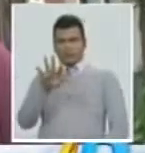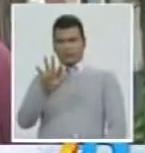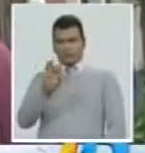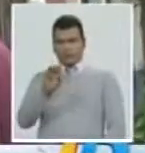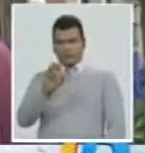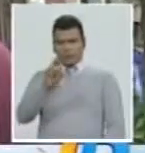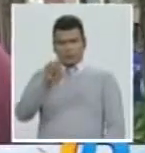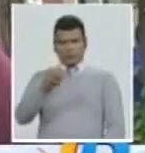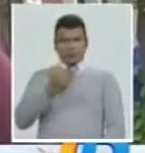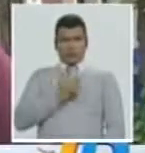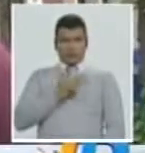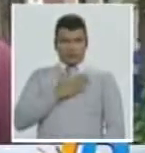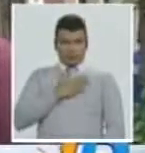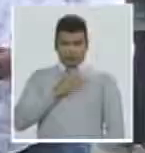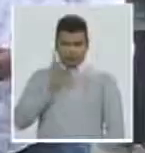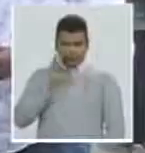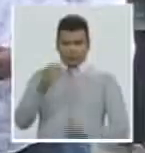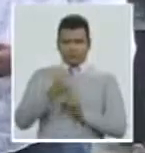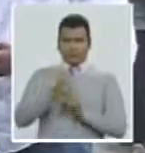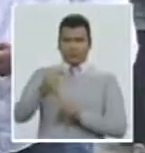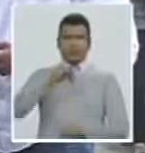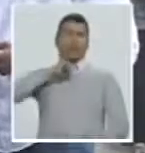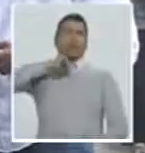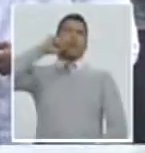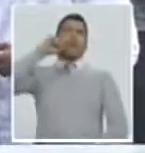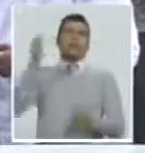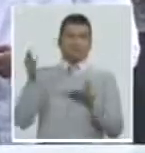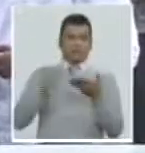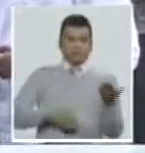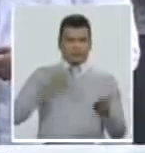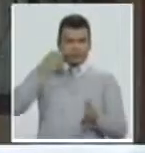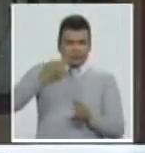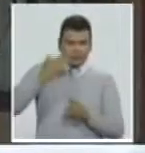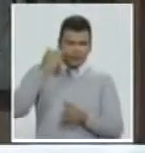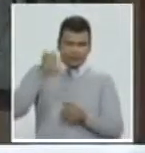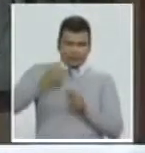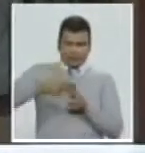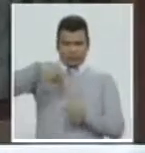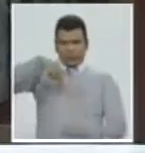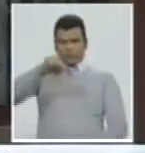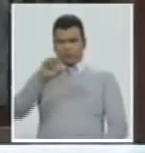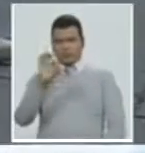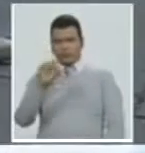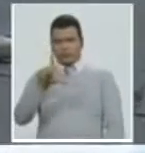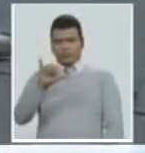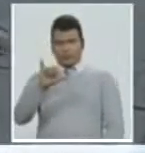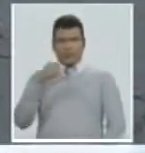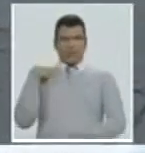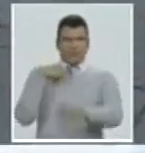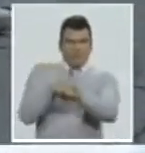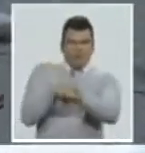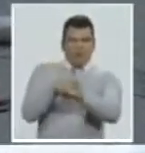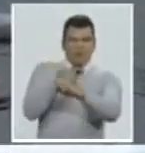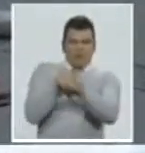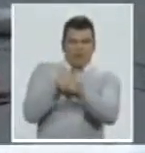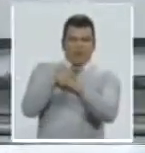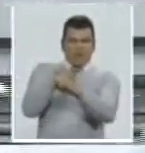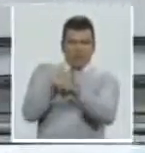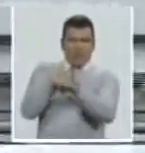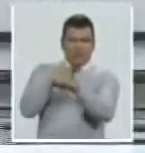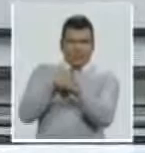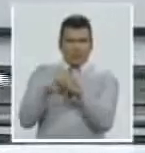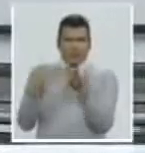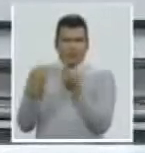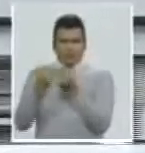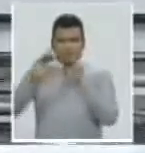la encontró, pues se había ahorcado, pues. Según sus familiares, la niña identificada como Natalie Gómez era víctima de maltrato por parte de algunas de sus compañeras